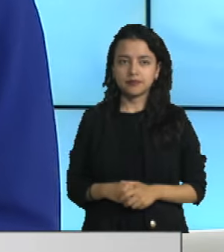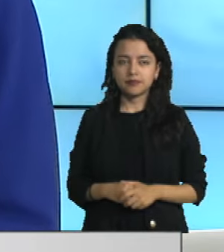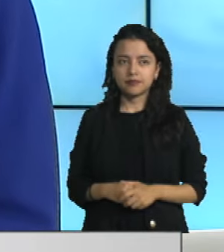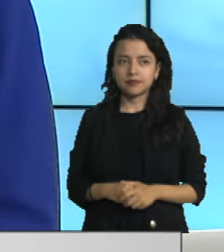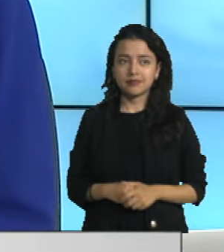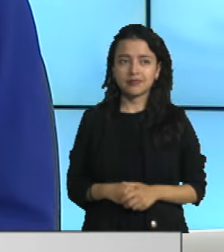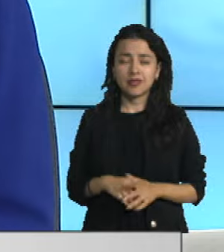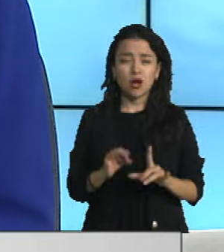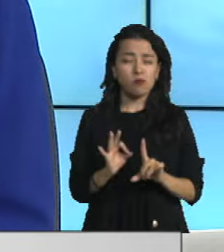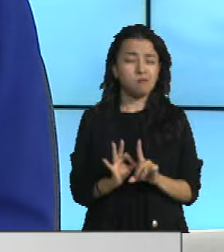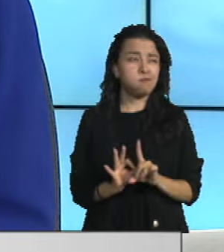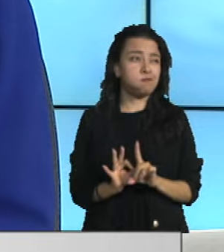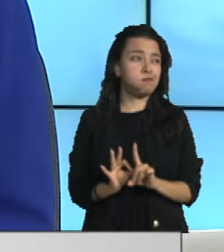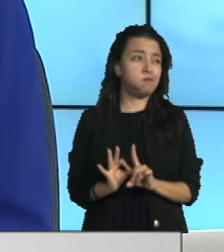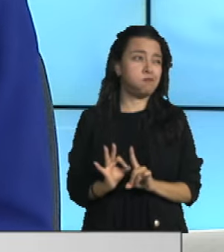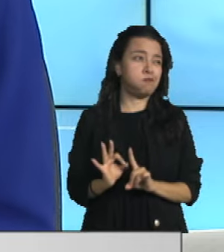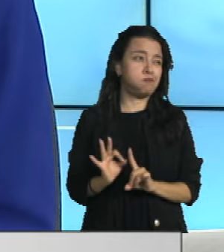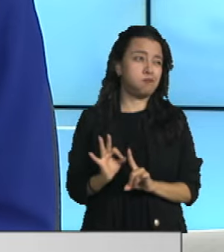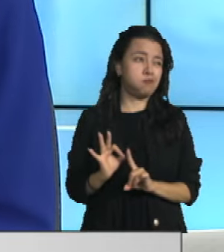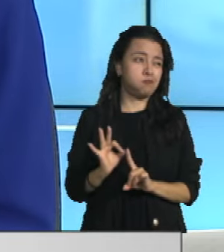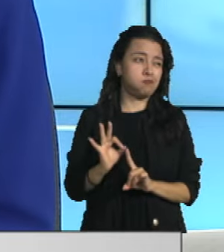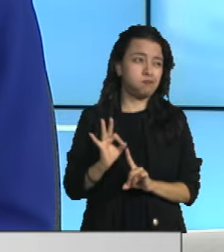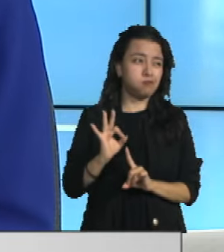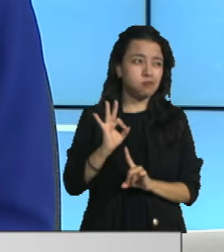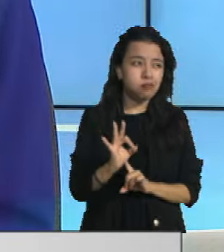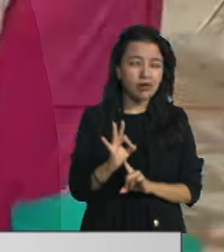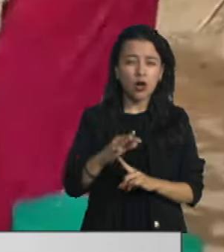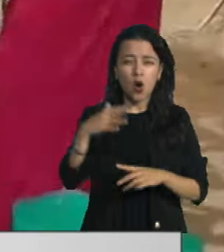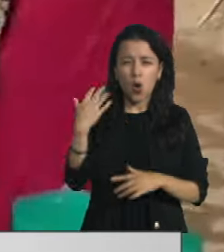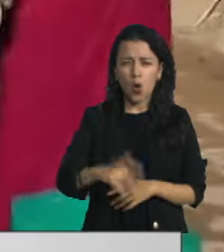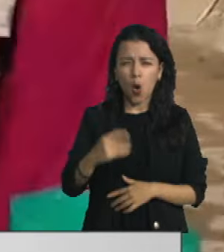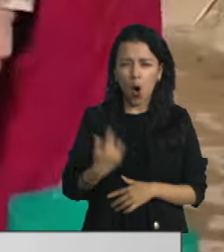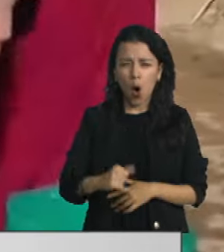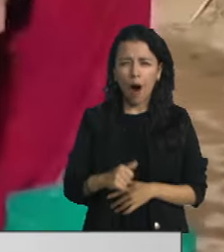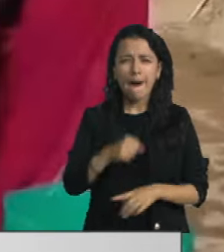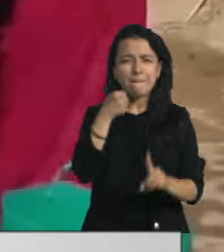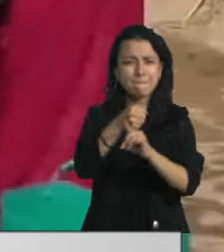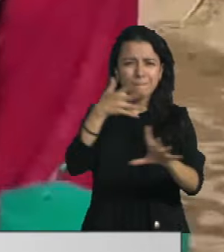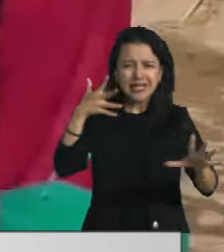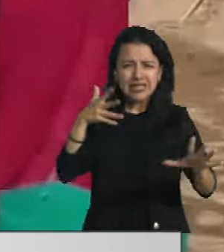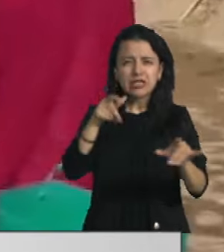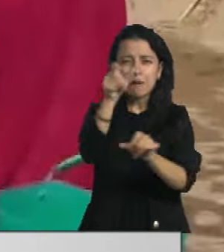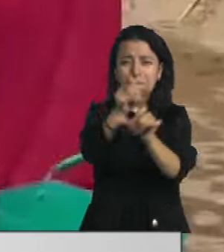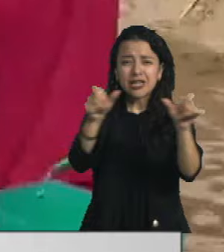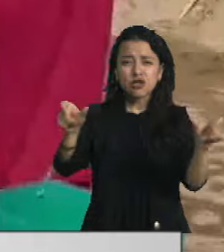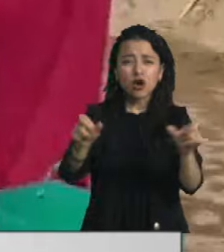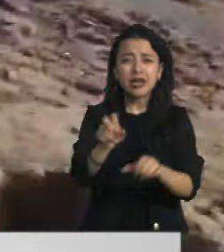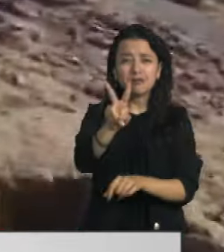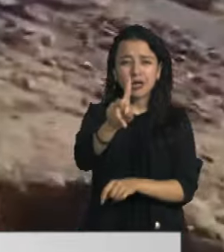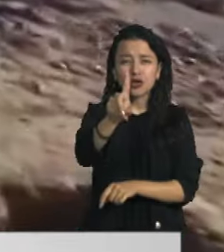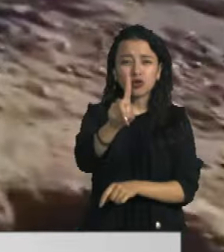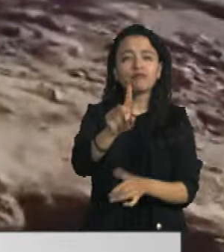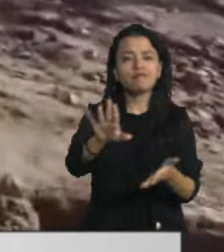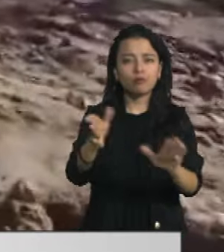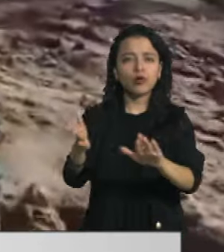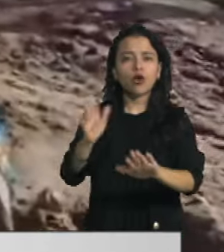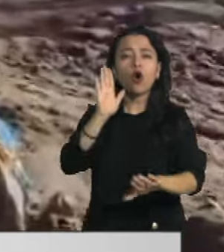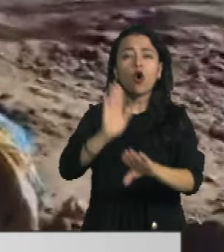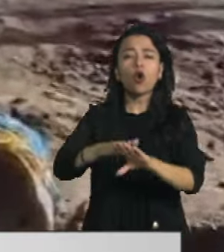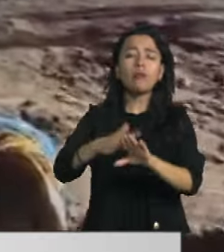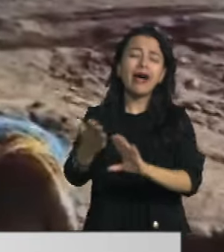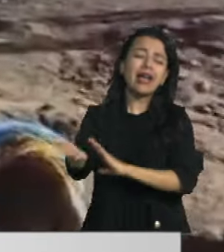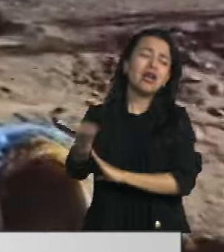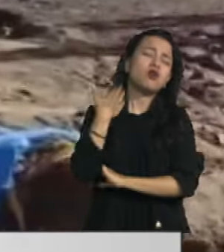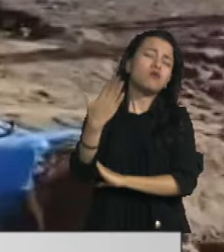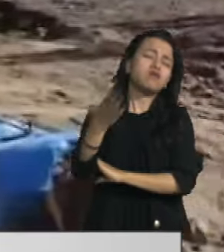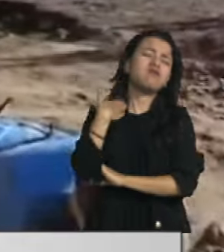Las altas temperaturas en el centro de Marruecos cobraron la vida de 21 personas. Según indicó la Autoridad Sanitaria Regional, la